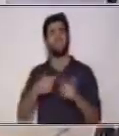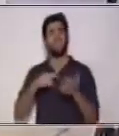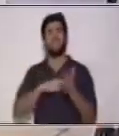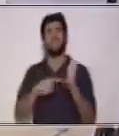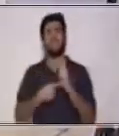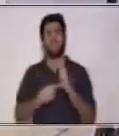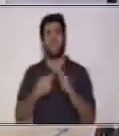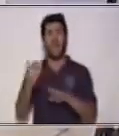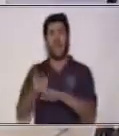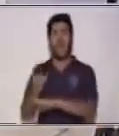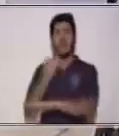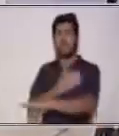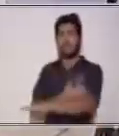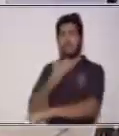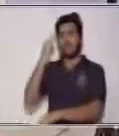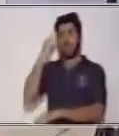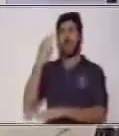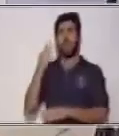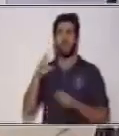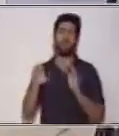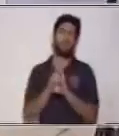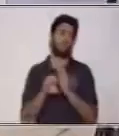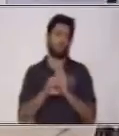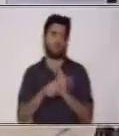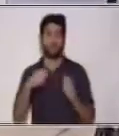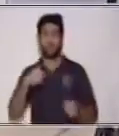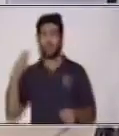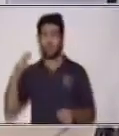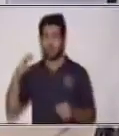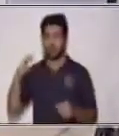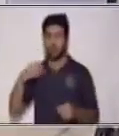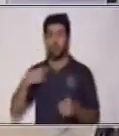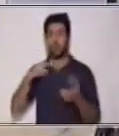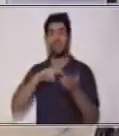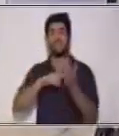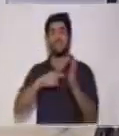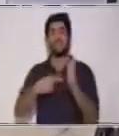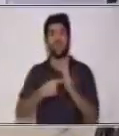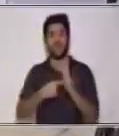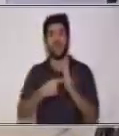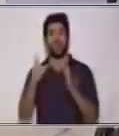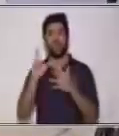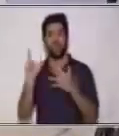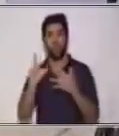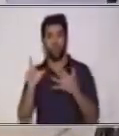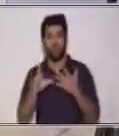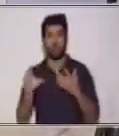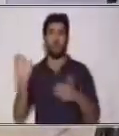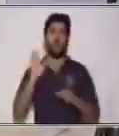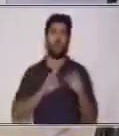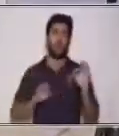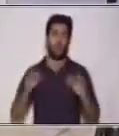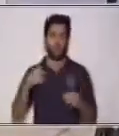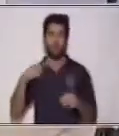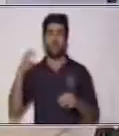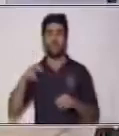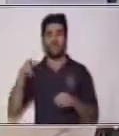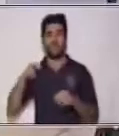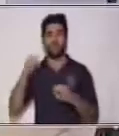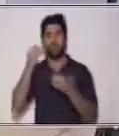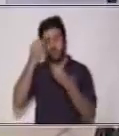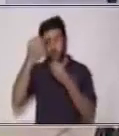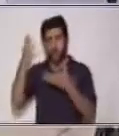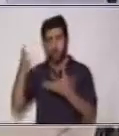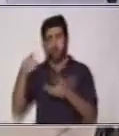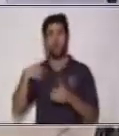yo necesito obtener el significado de algo o necesito obtener información,